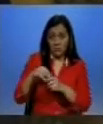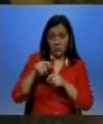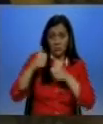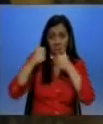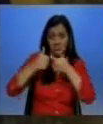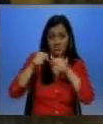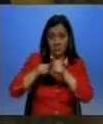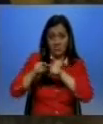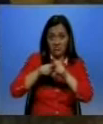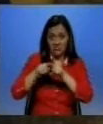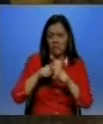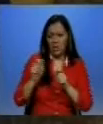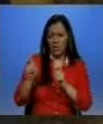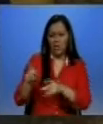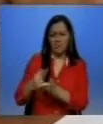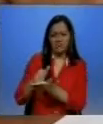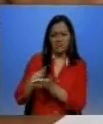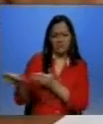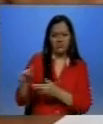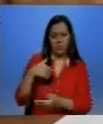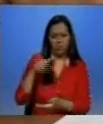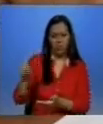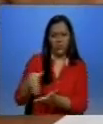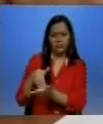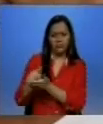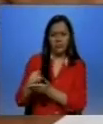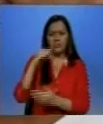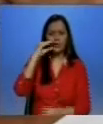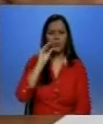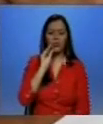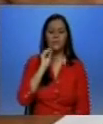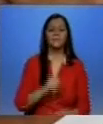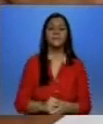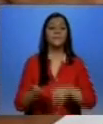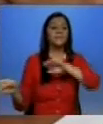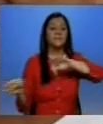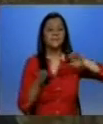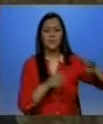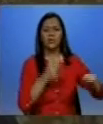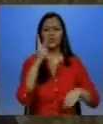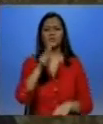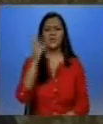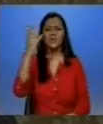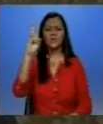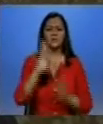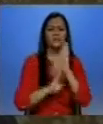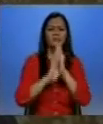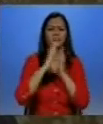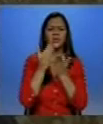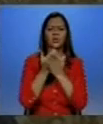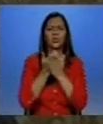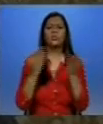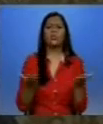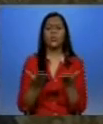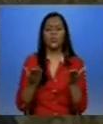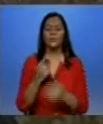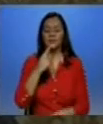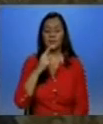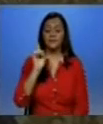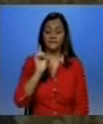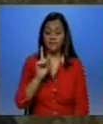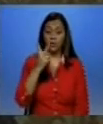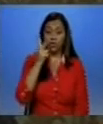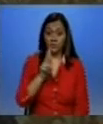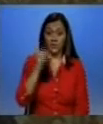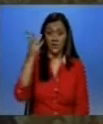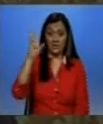A Nebot lo derrotamos en Guayaquil, anoten lo que les digo. Proyección del crecimiento económico en 2016. El gran desafío del 2016 será evitar